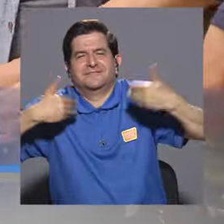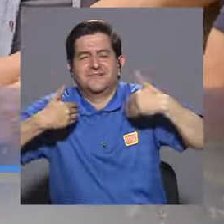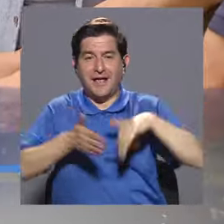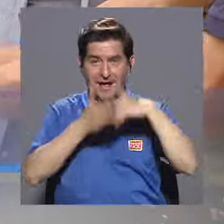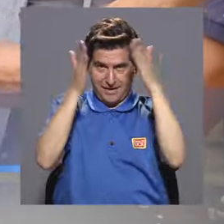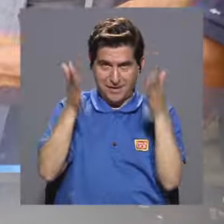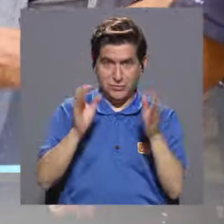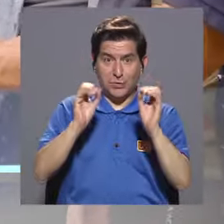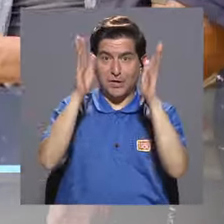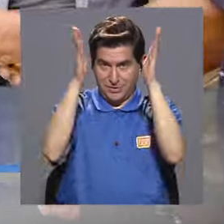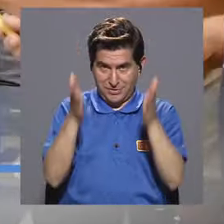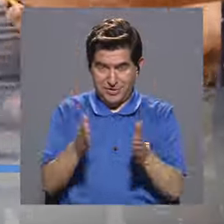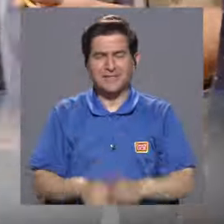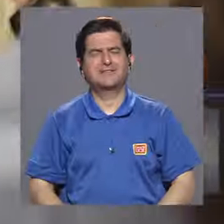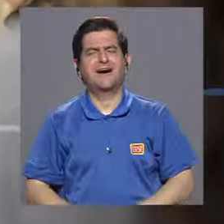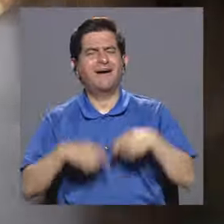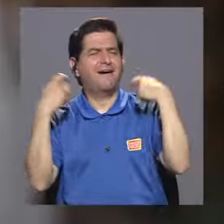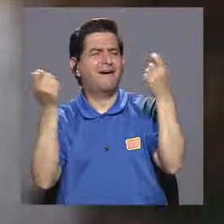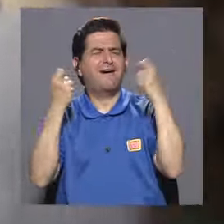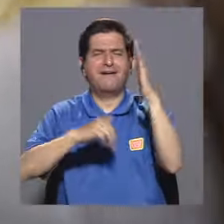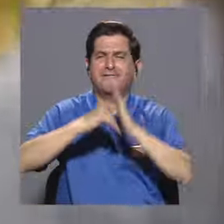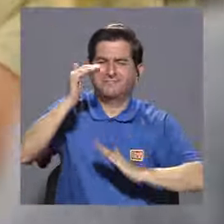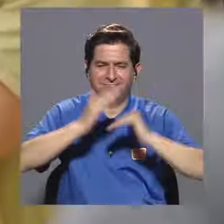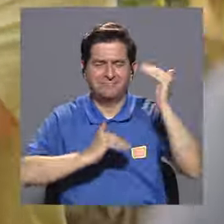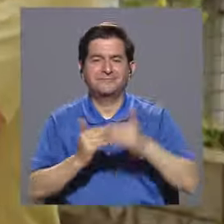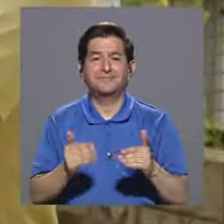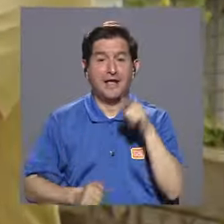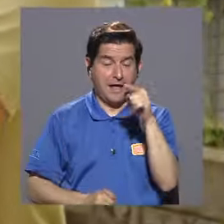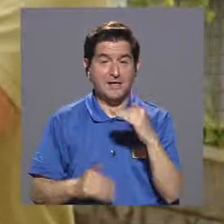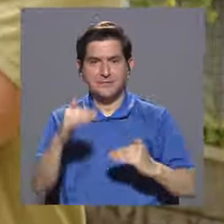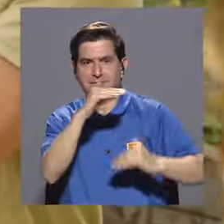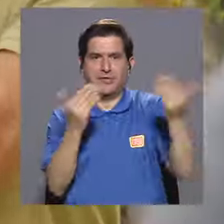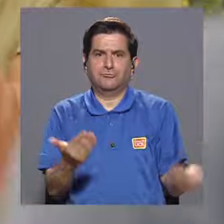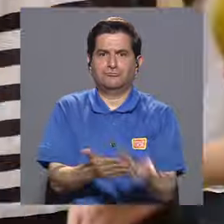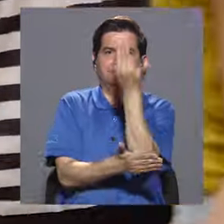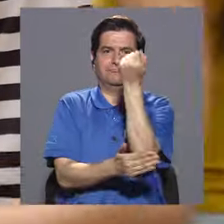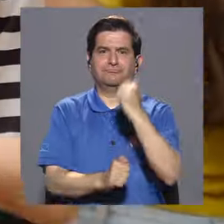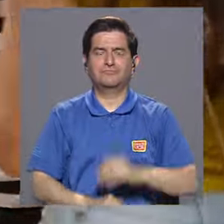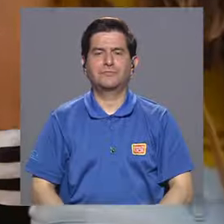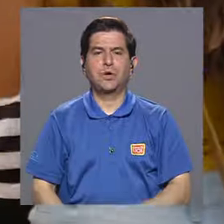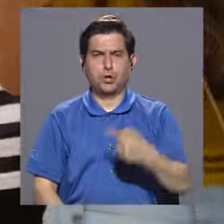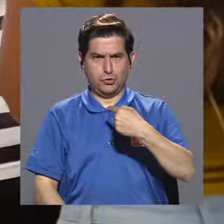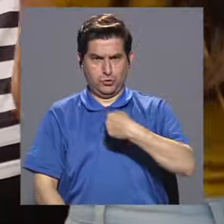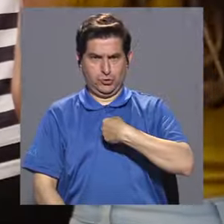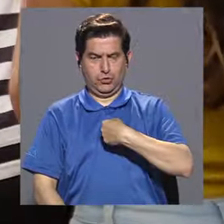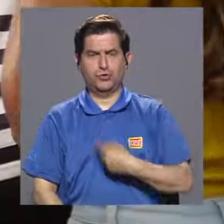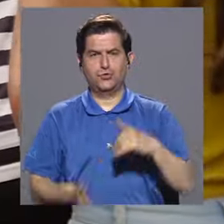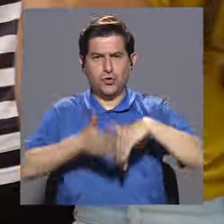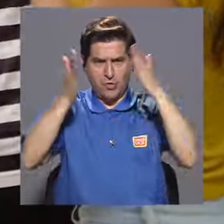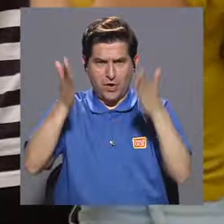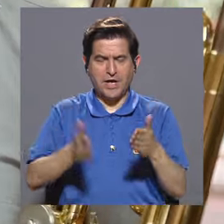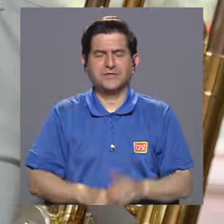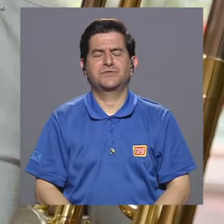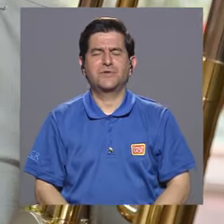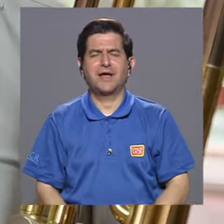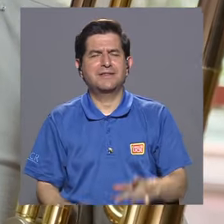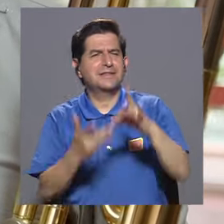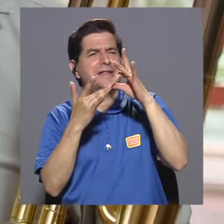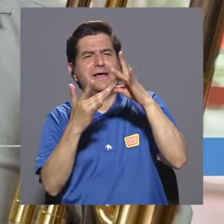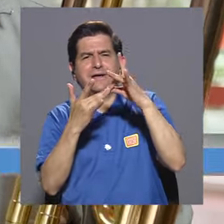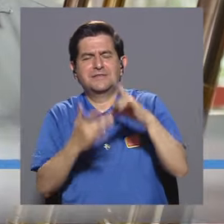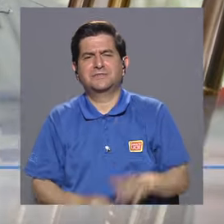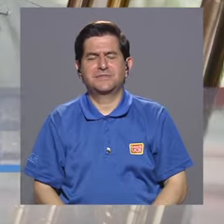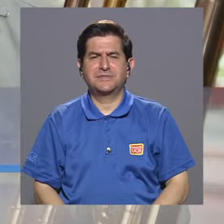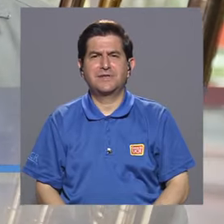alegría, estudiantes y docentes celebraron la construcción de esta edificación. Yo como estudiante de bronce en